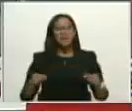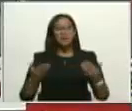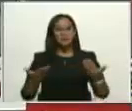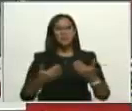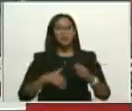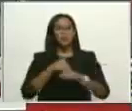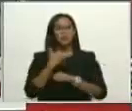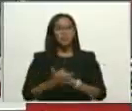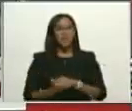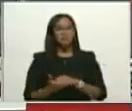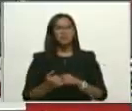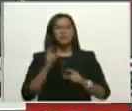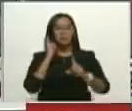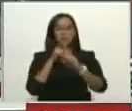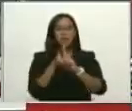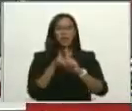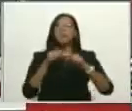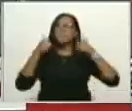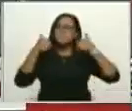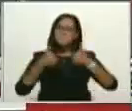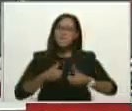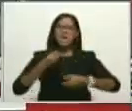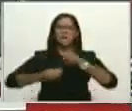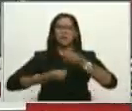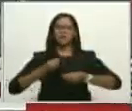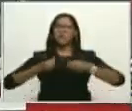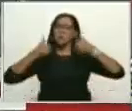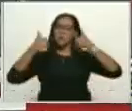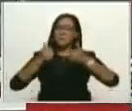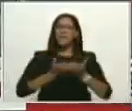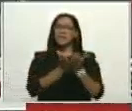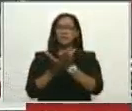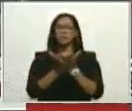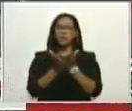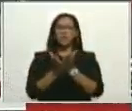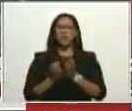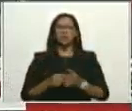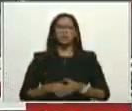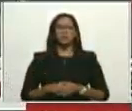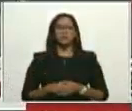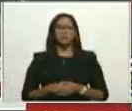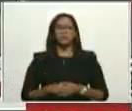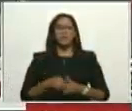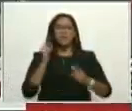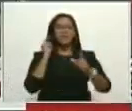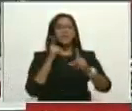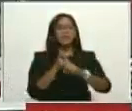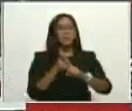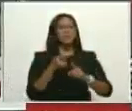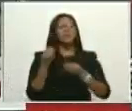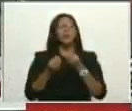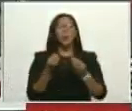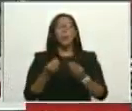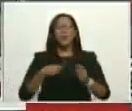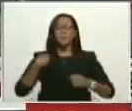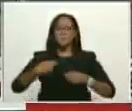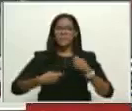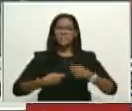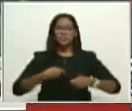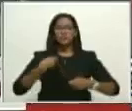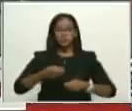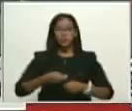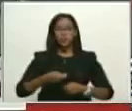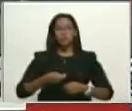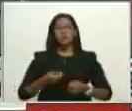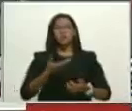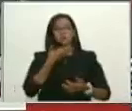concretos bien diseñados, bien estudiados, directamente como inversión para la